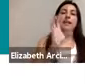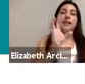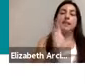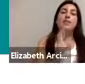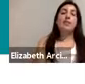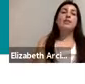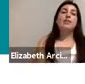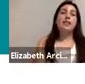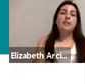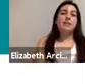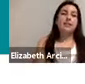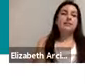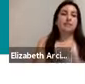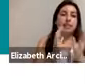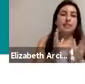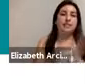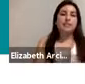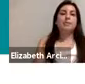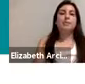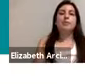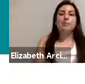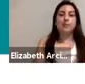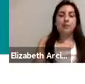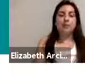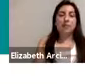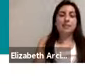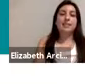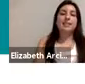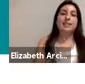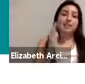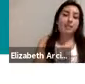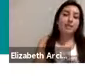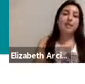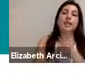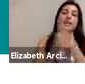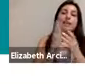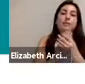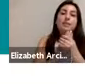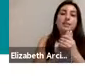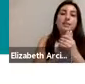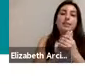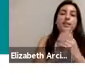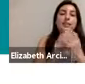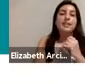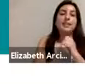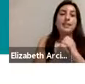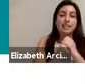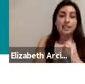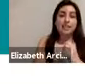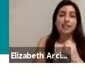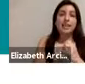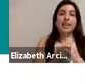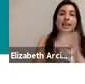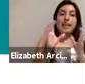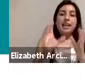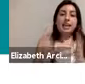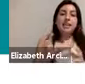a la definición de rehabilitación, que es el segundo concepto que quiero hablarles, que es la reeducación de la obtención de destrezas